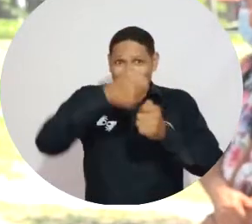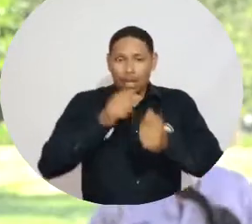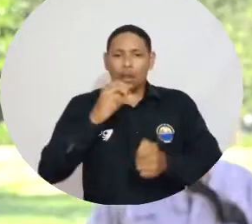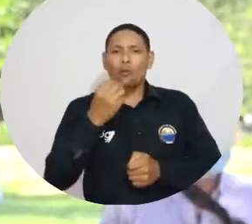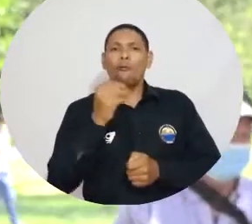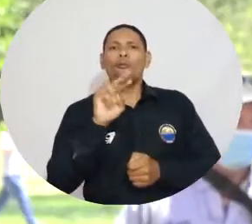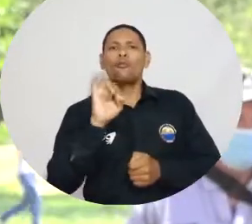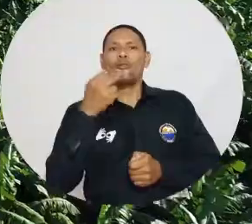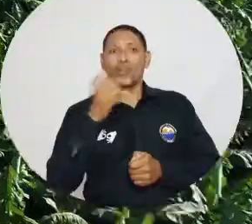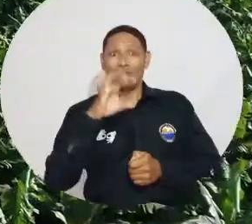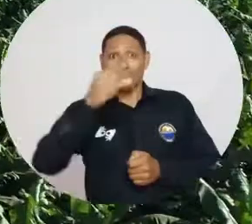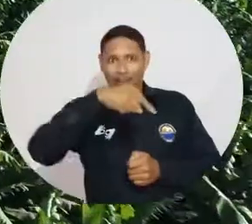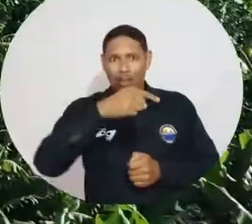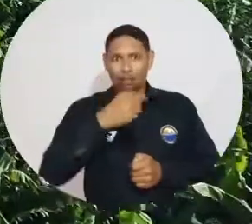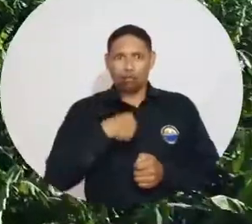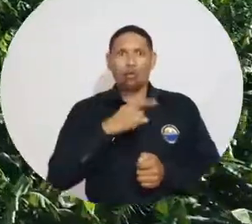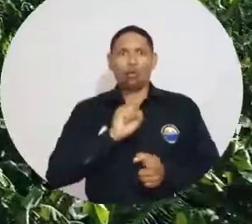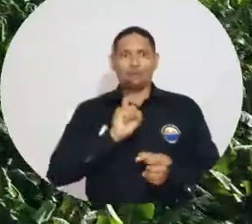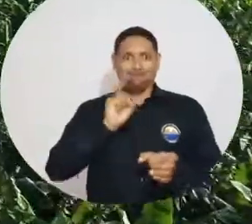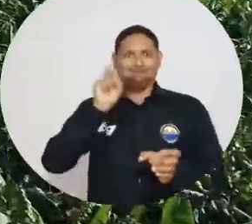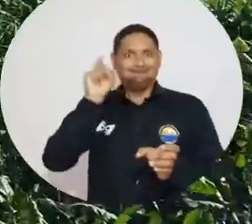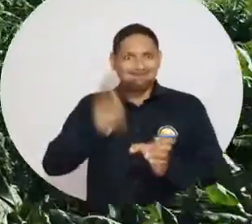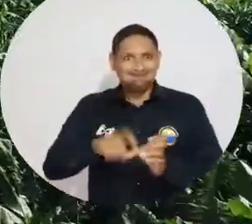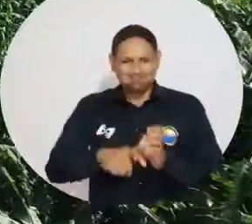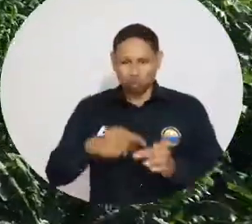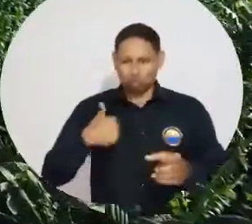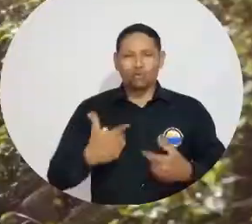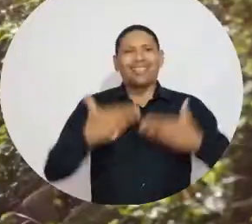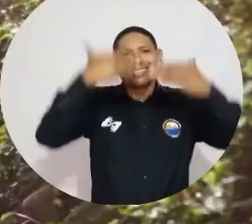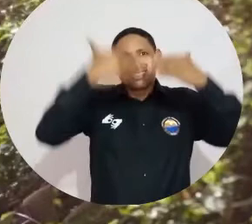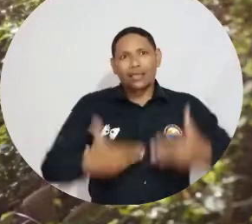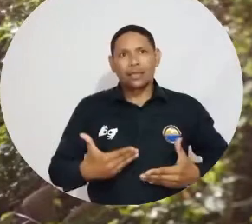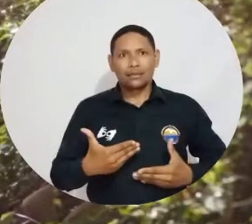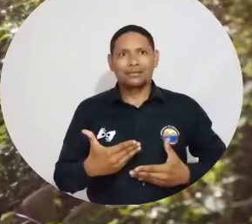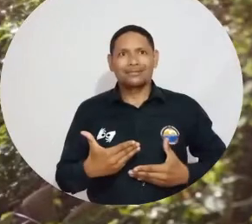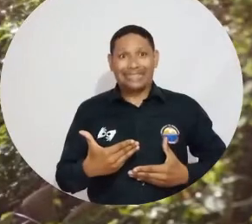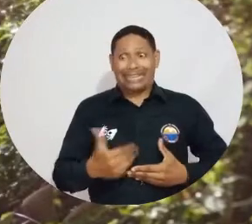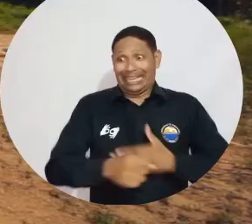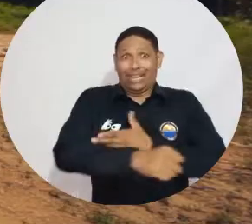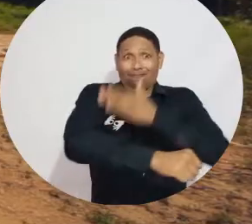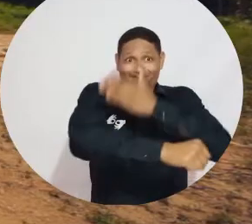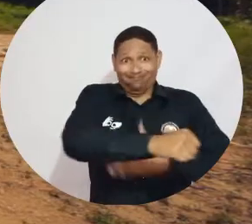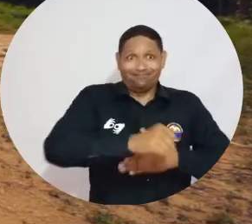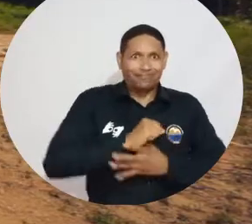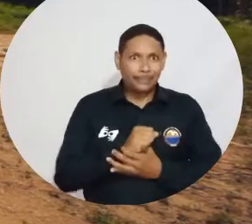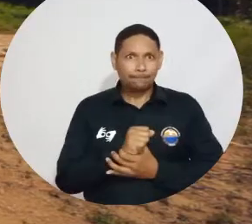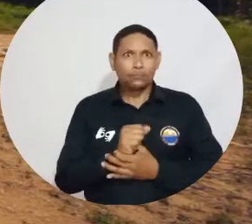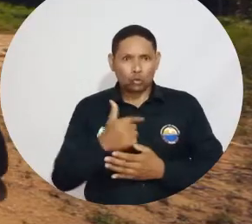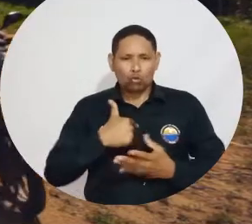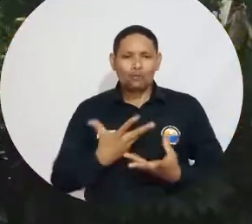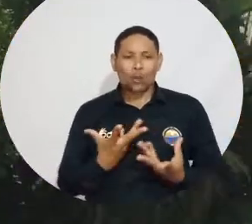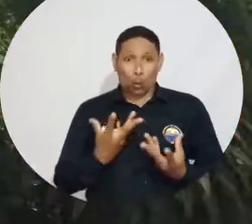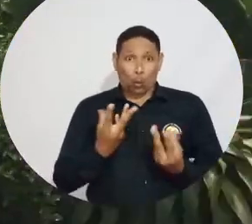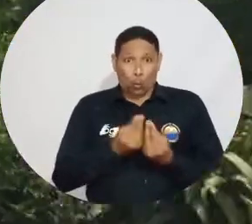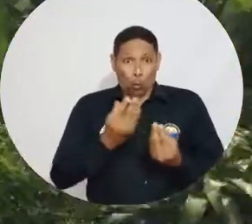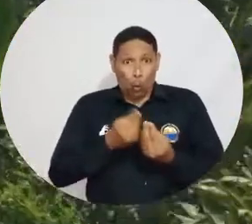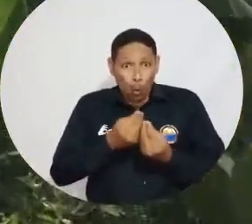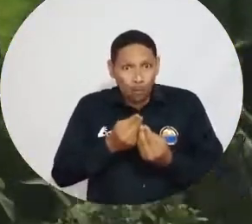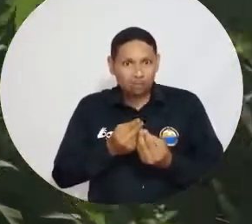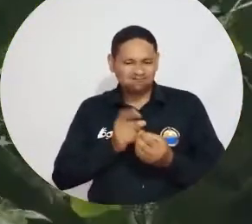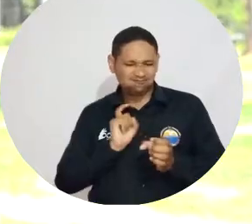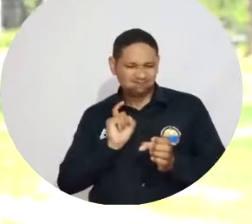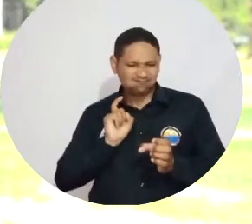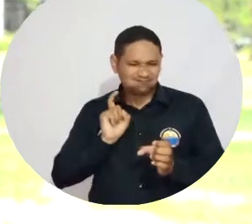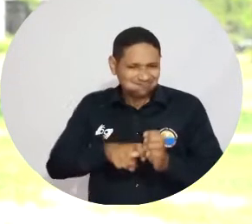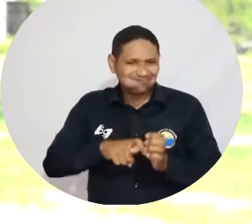Orihueca. Pertenecí al grupo de inclusión y permanencia por mi condición de discapacidad, pérdida del miembro superior de derecho. Hice parte de un grupo de inclusión y permanencia de la Universidad